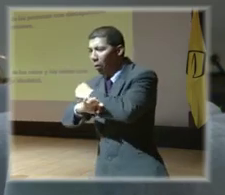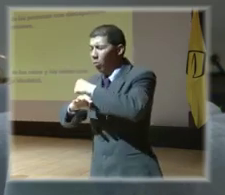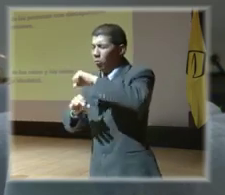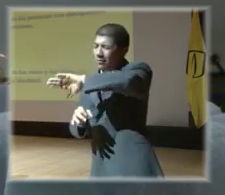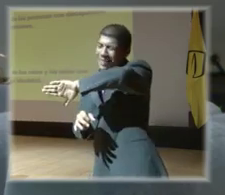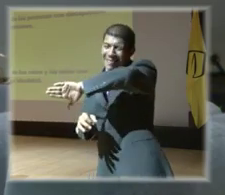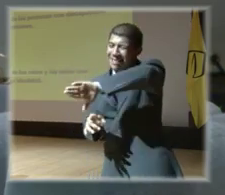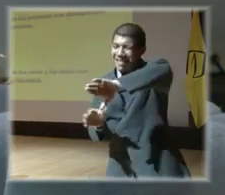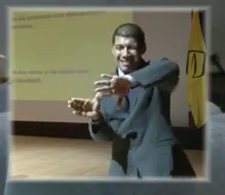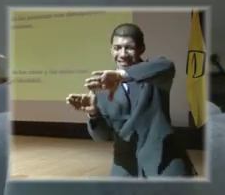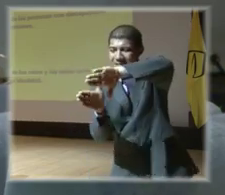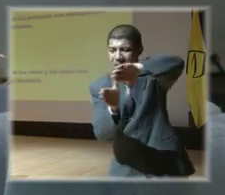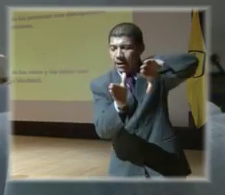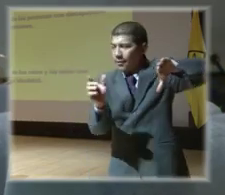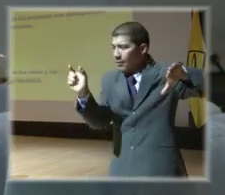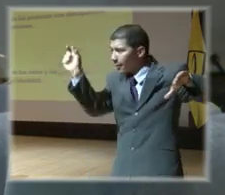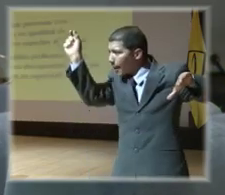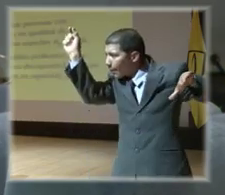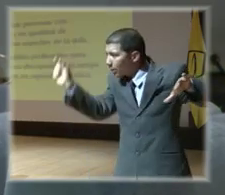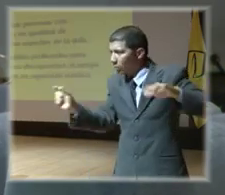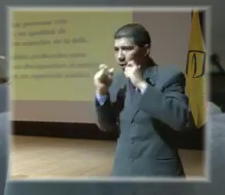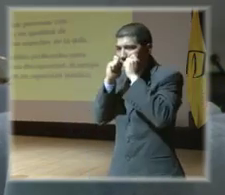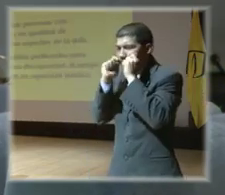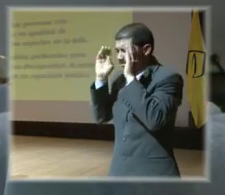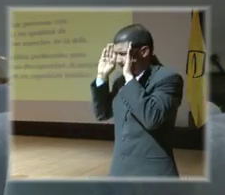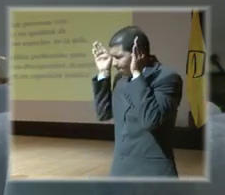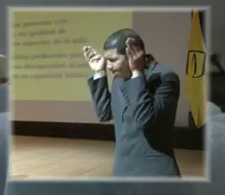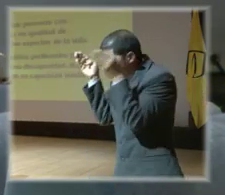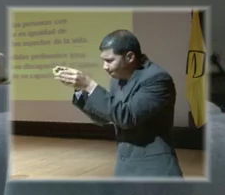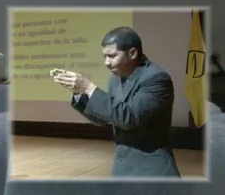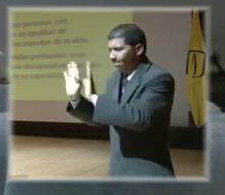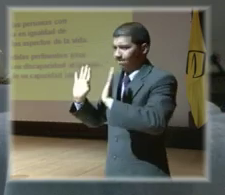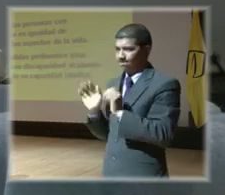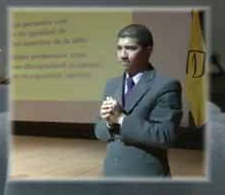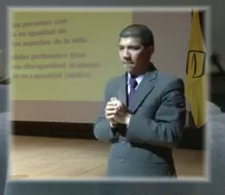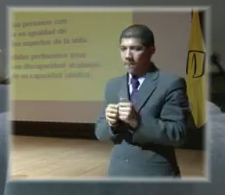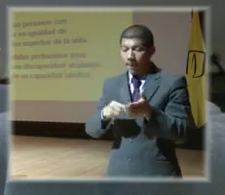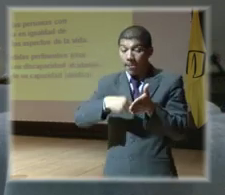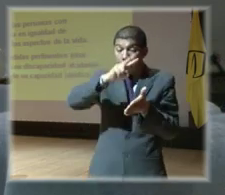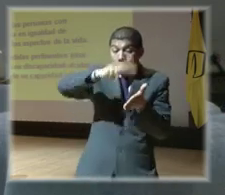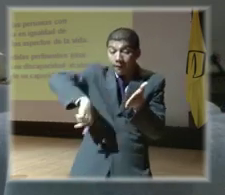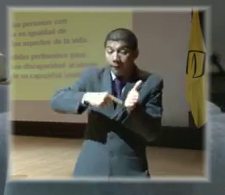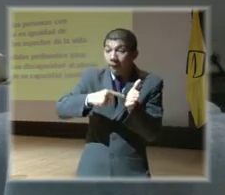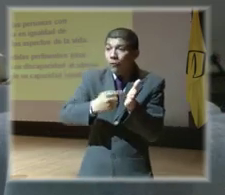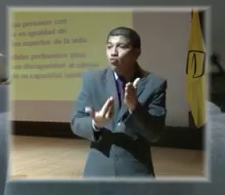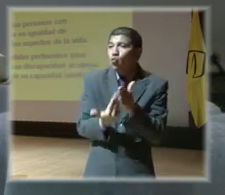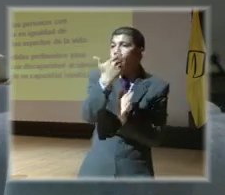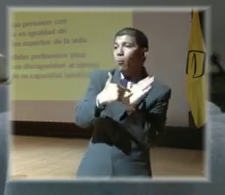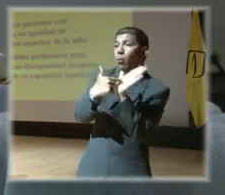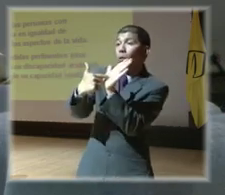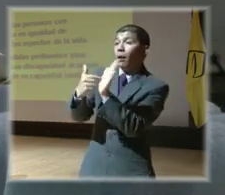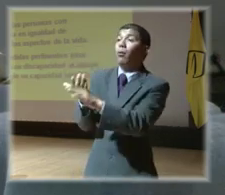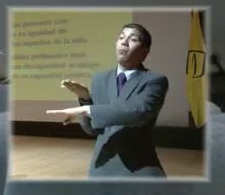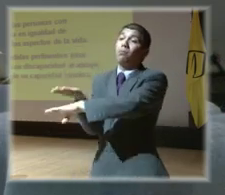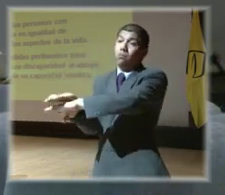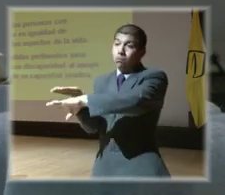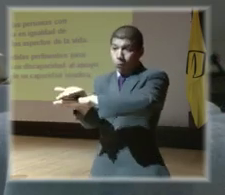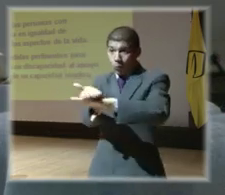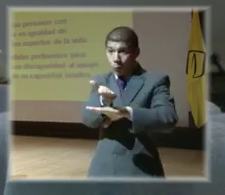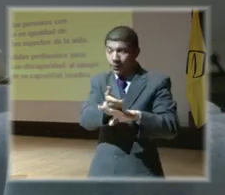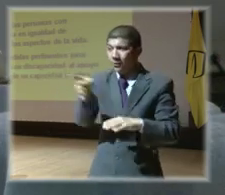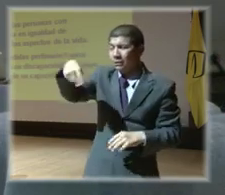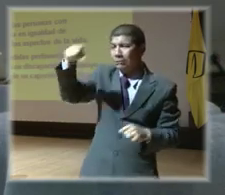temática. Y bueno, este modelo tiene propuestas para hacer frente a esas preocupaciones.